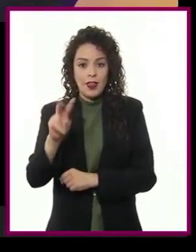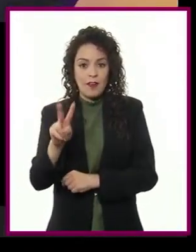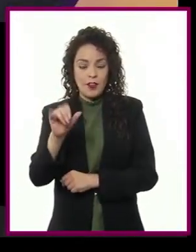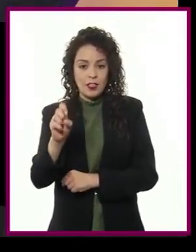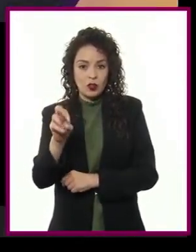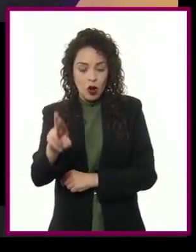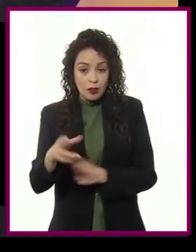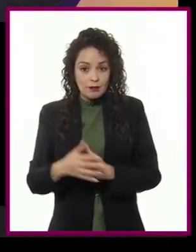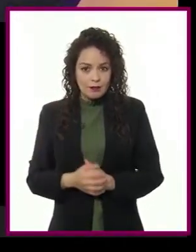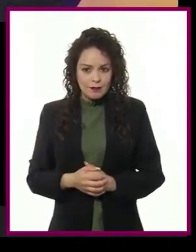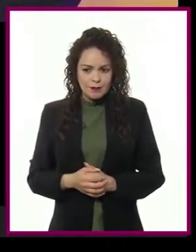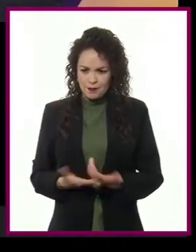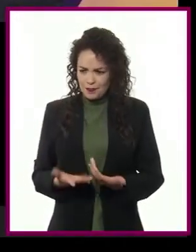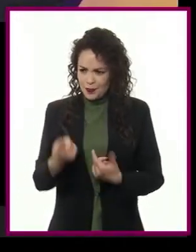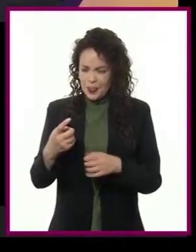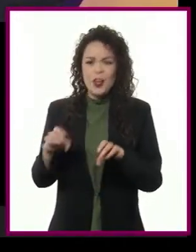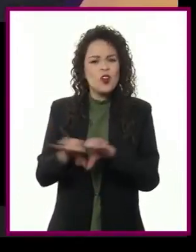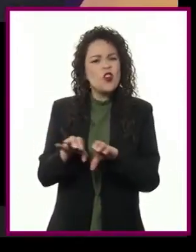esto?